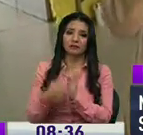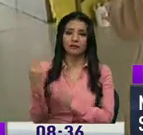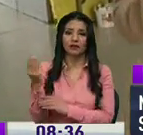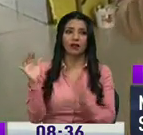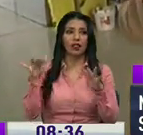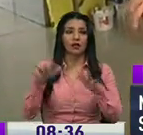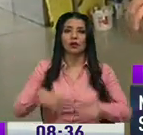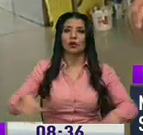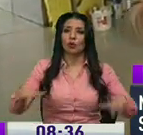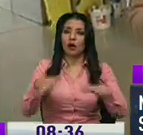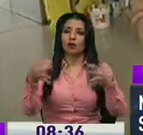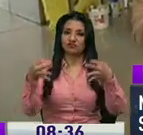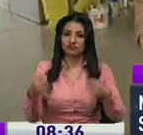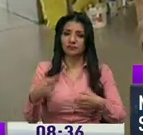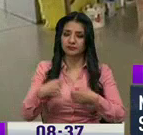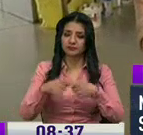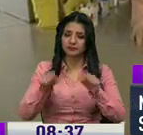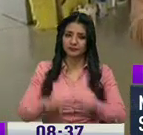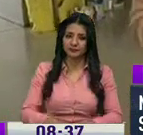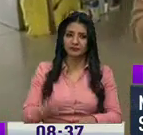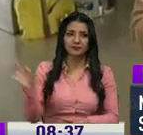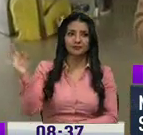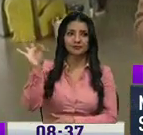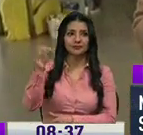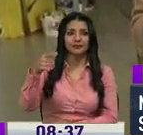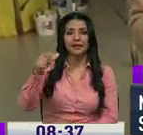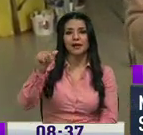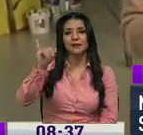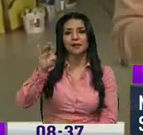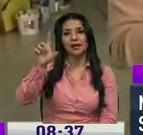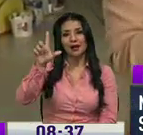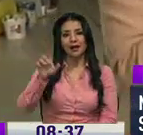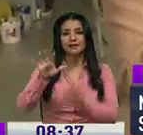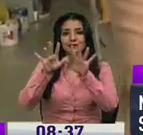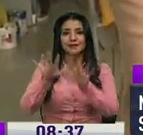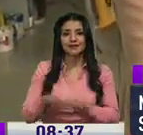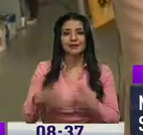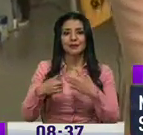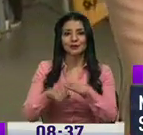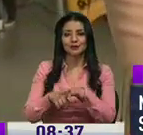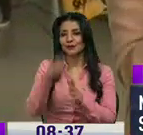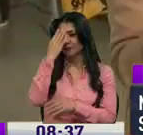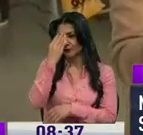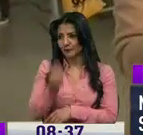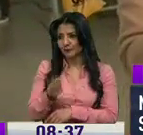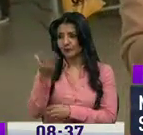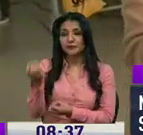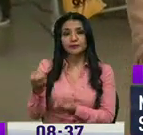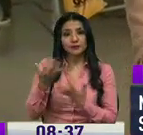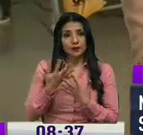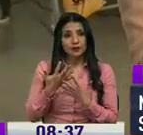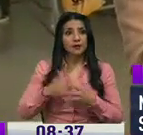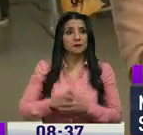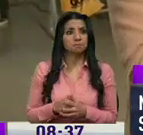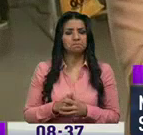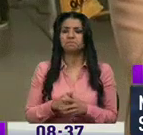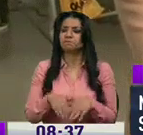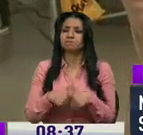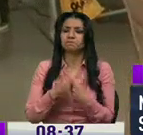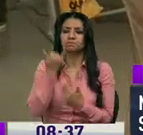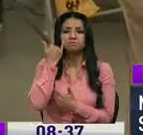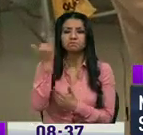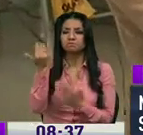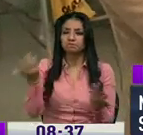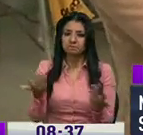lugares y sectores de nuestra capital. Yo ya me encuentro con Gabriela Quiroga, ella es secretaria de Inclusión. Buenos días, secretaria. Cuéntenos entonces en qué consiste esta